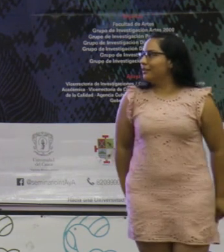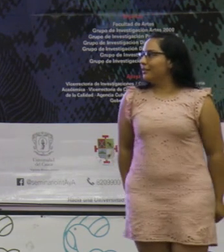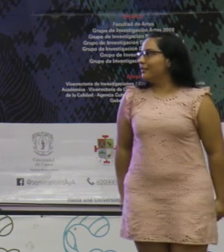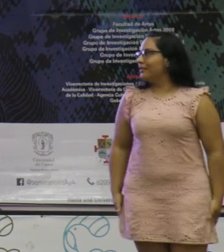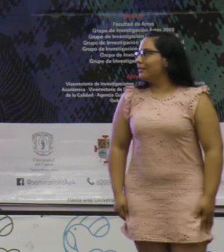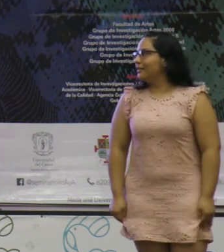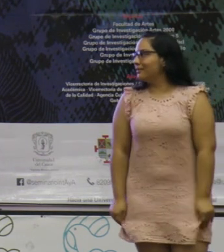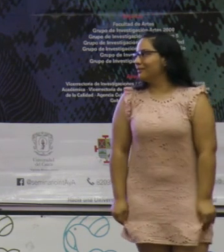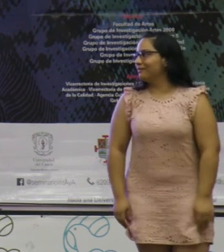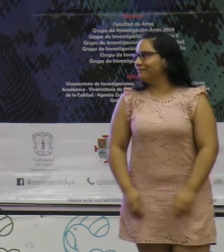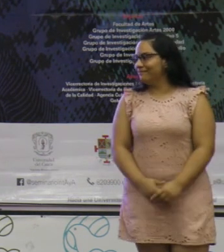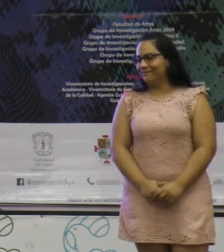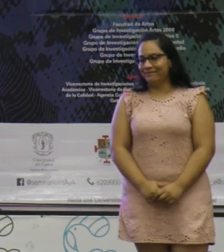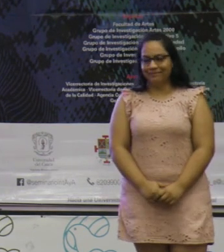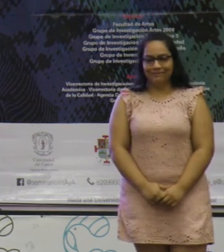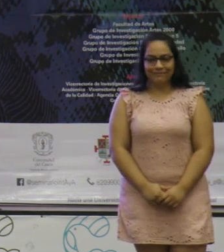¿Cómo es?